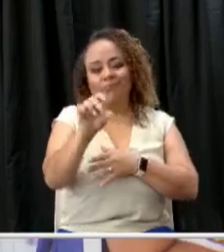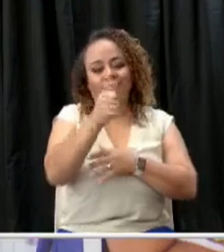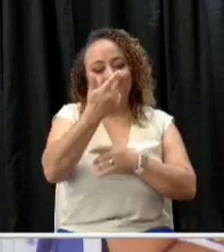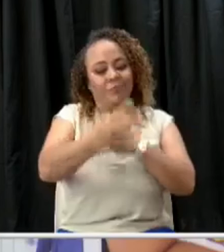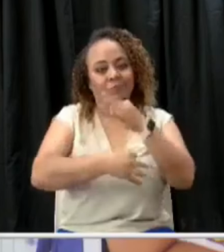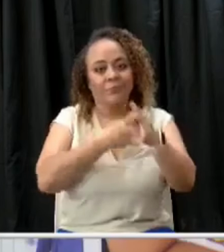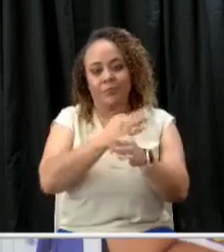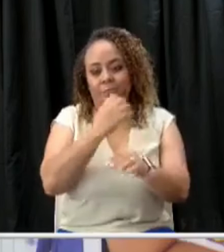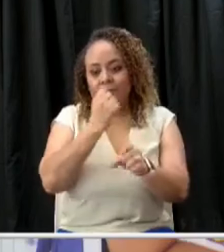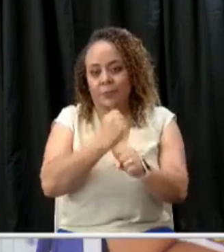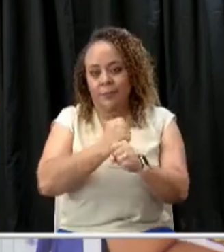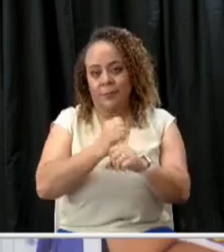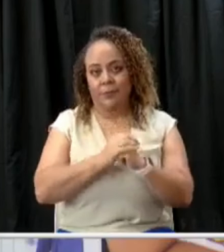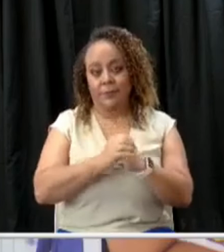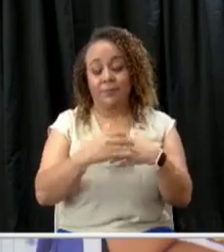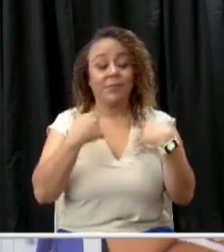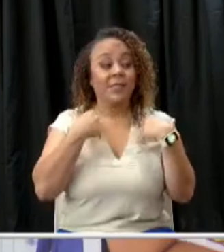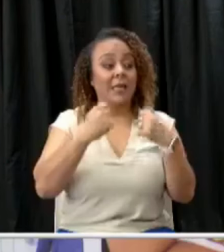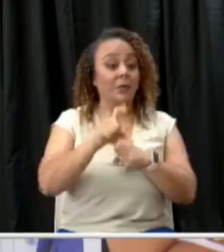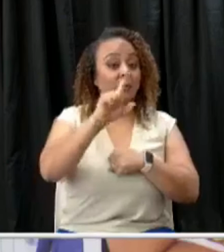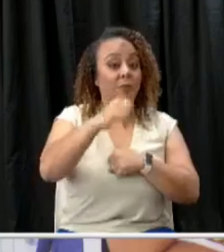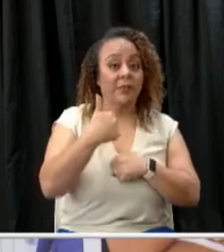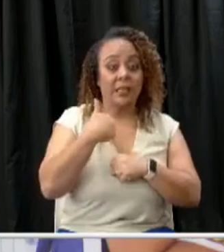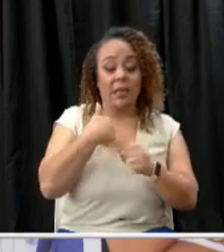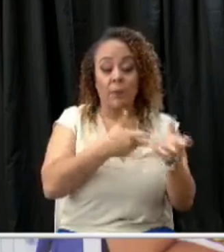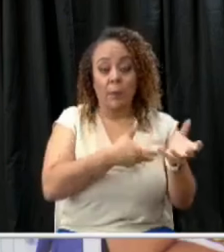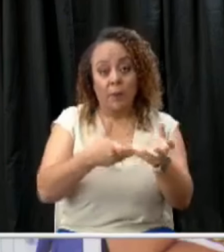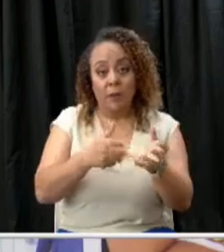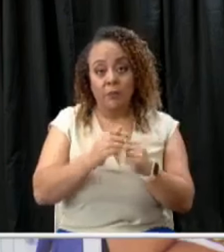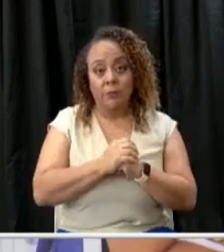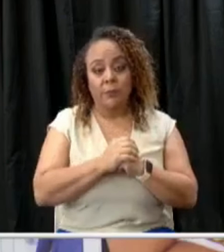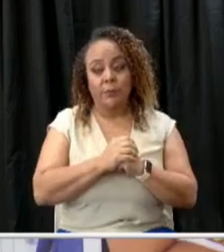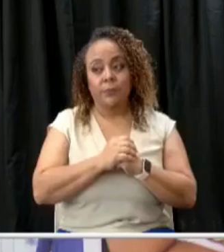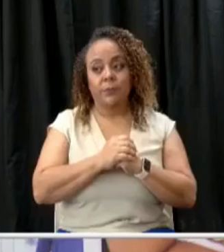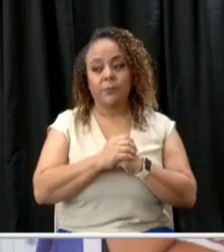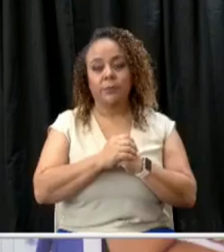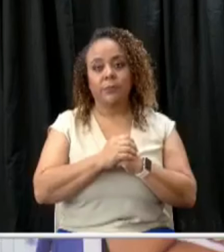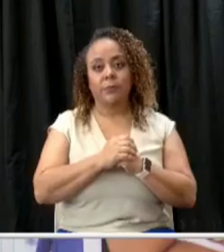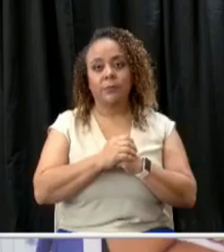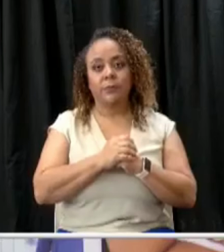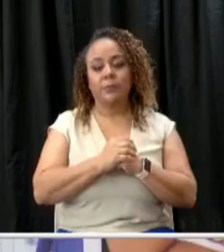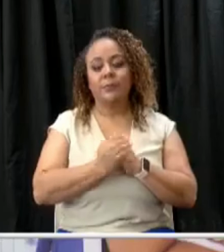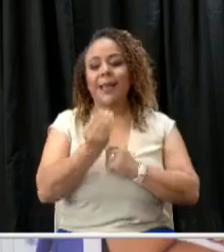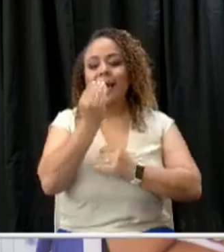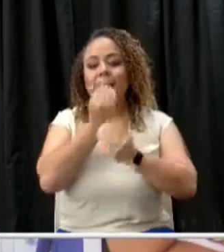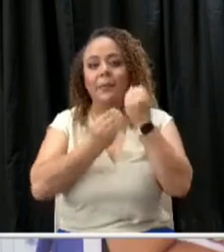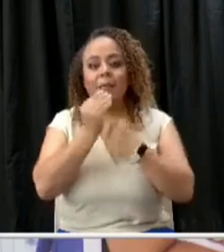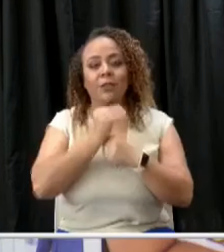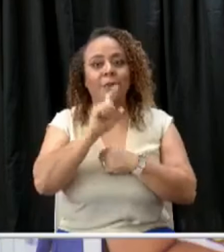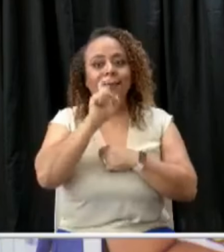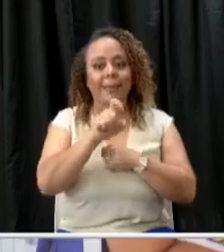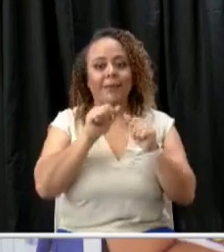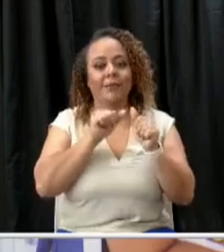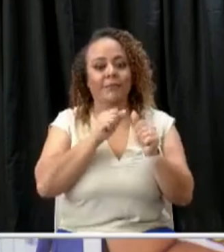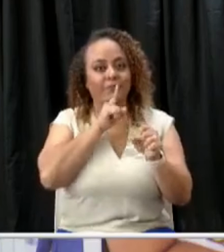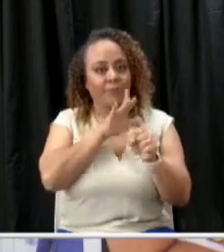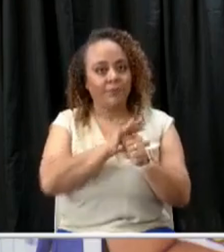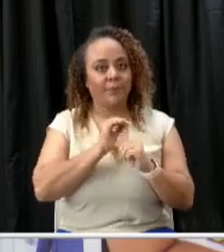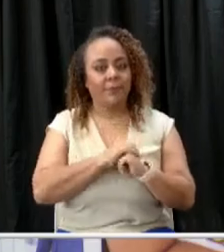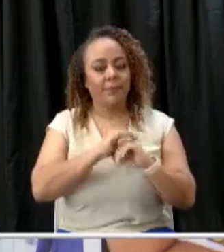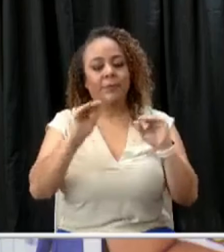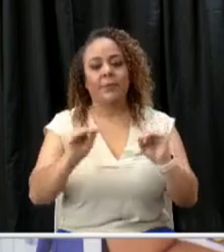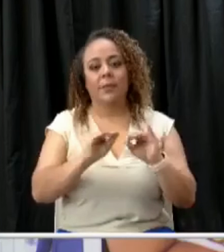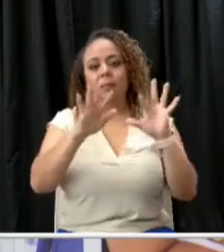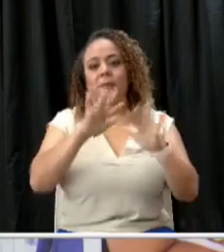de ocupaciones. El estado de salud que tiene que tener un bombero, la alimentación que debe seguir,